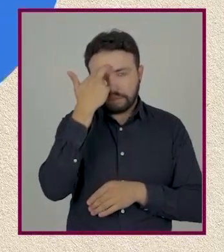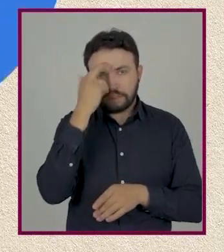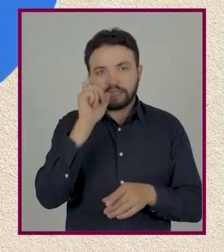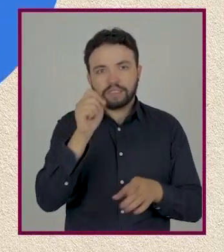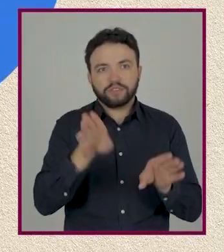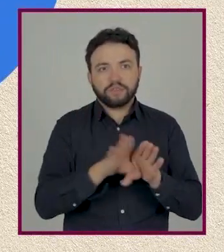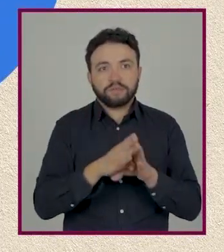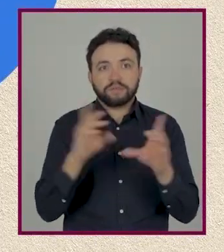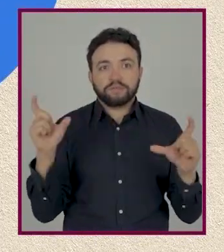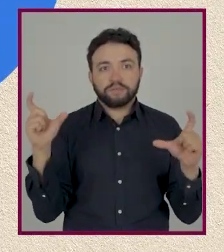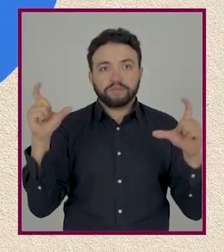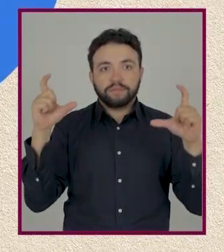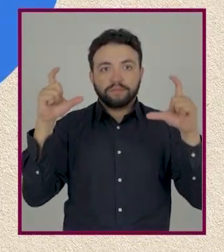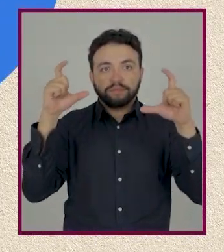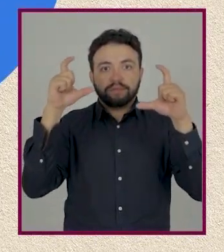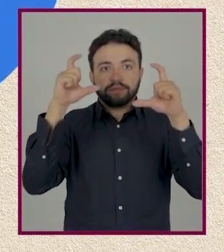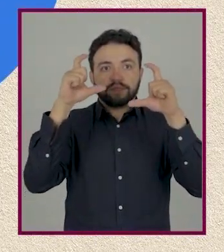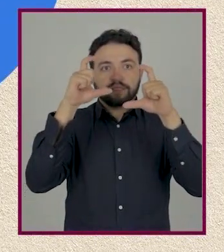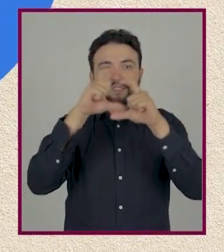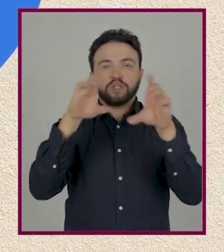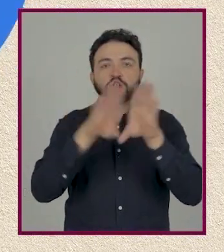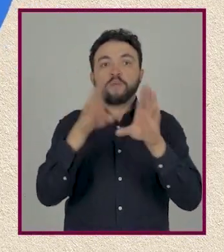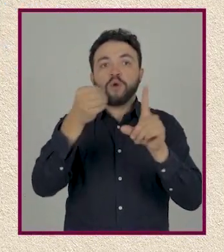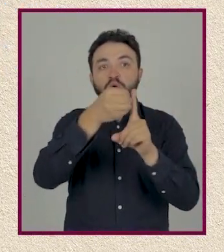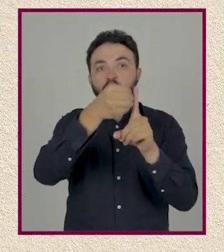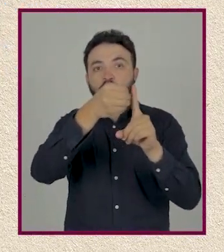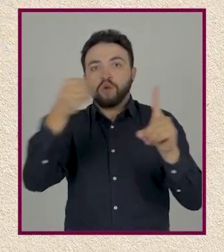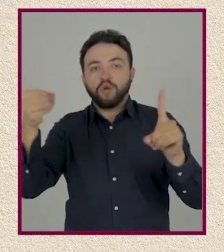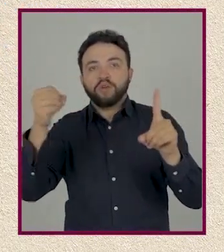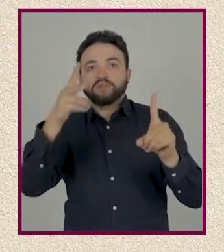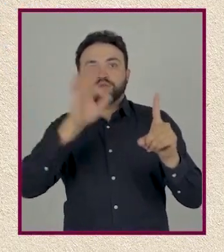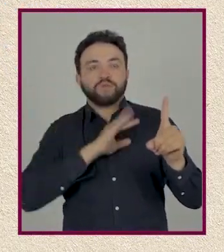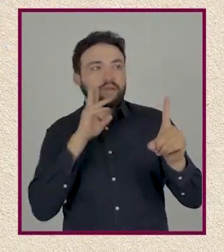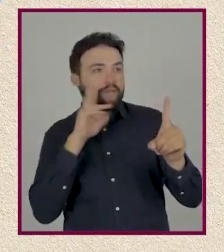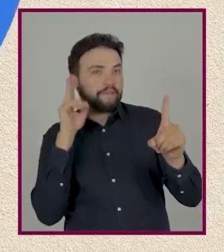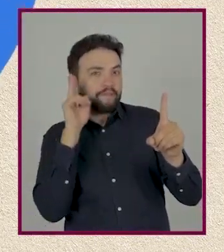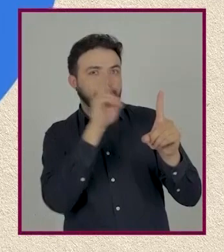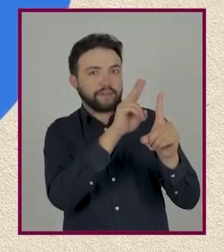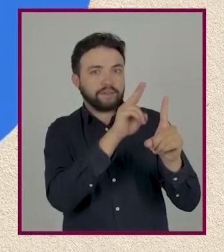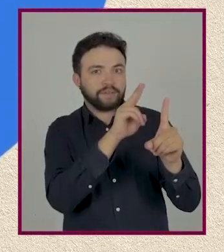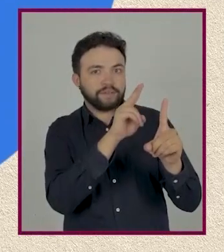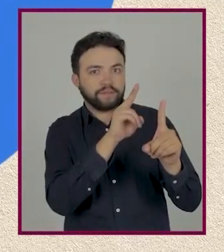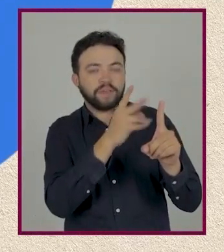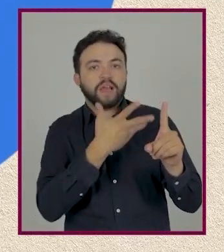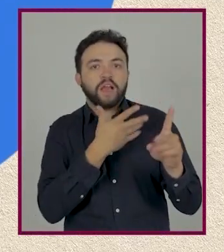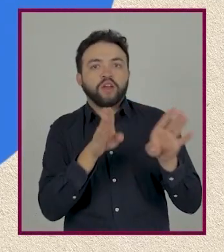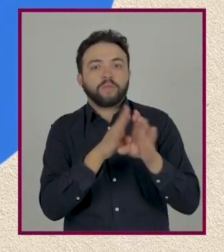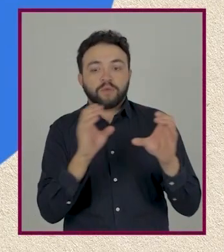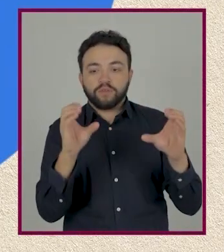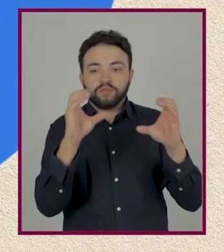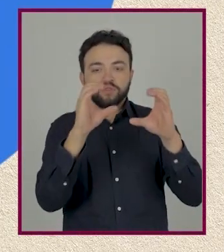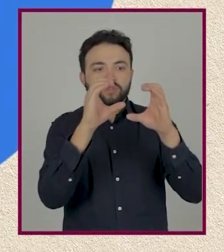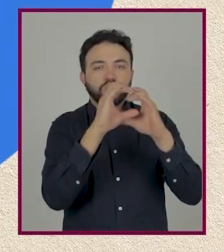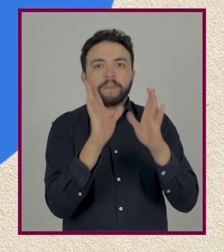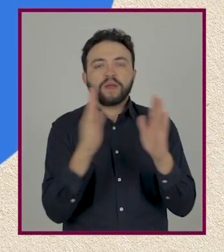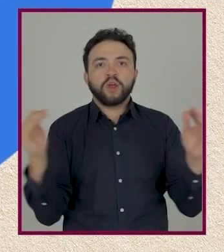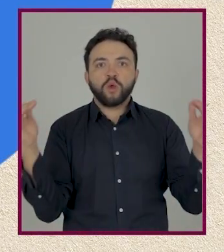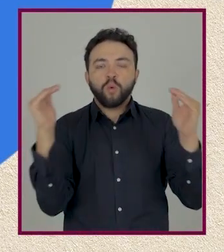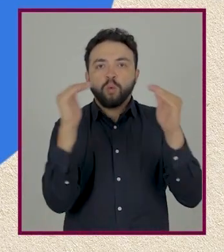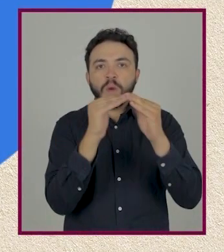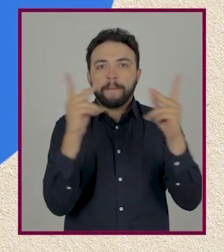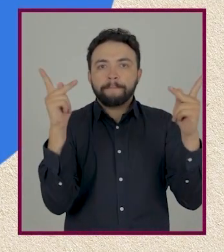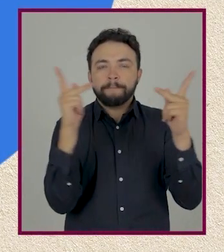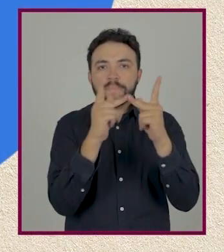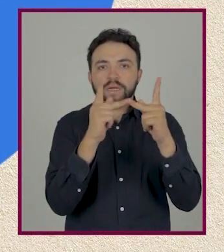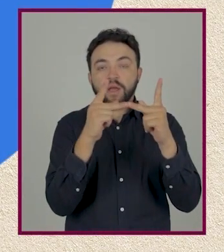Así mismo. Ahora recordemos las virtudes de trabajar con el diagrama de Venn. Organiza información visualmente.